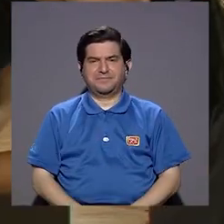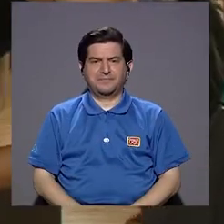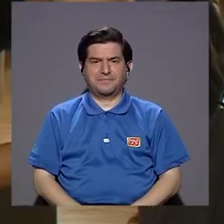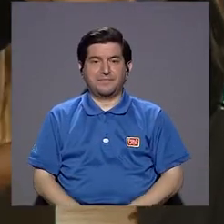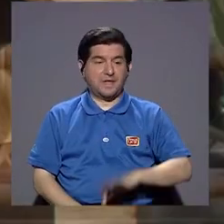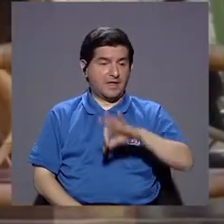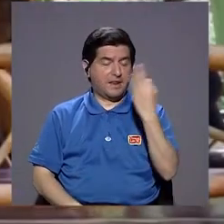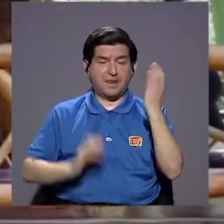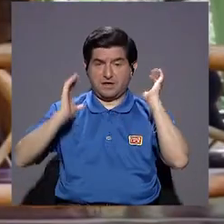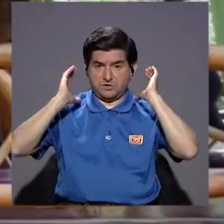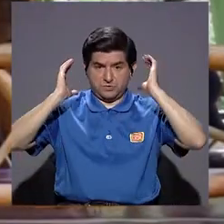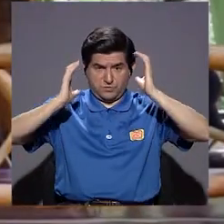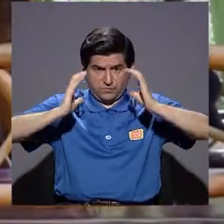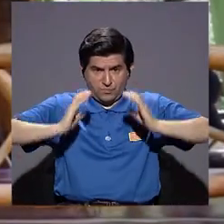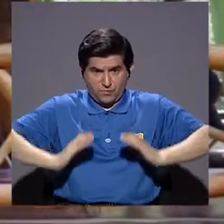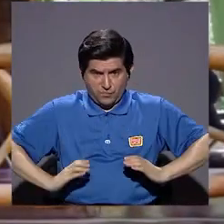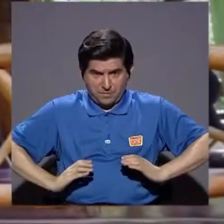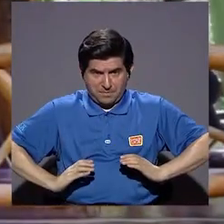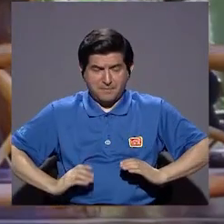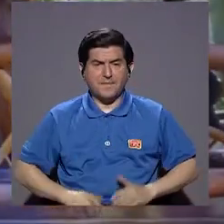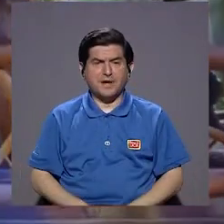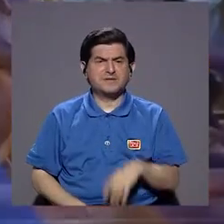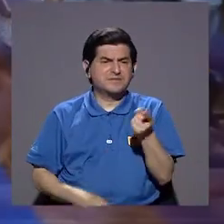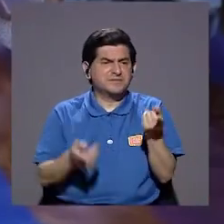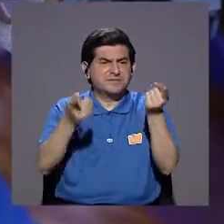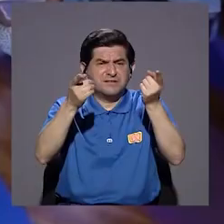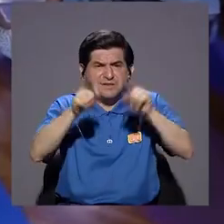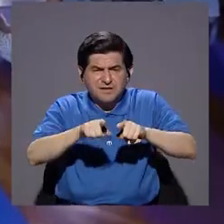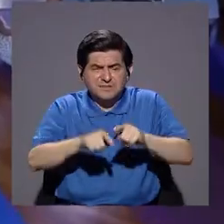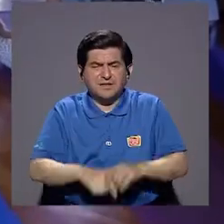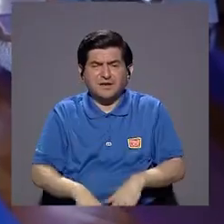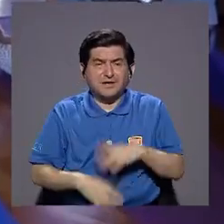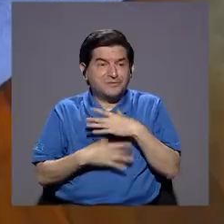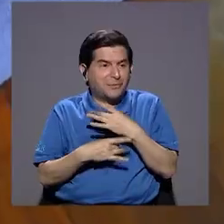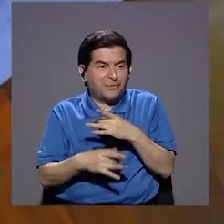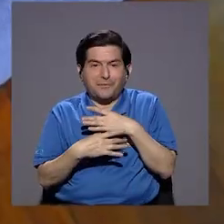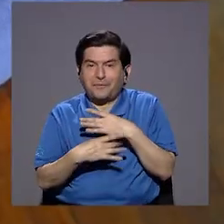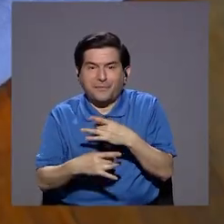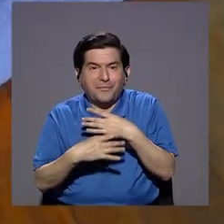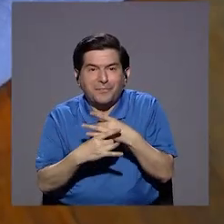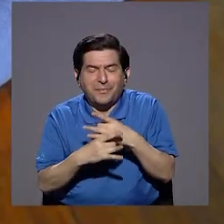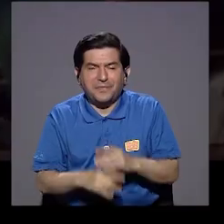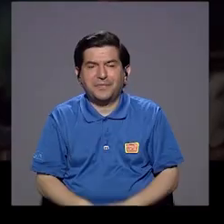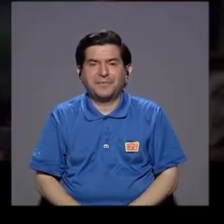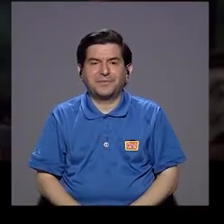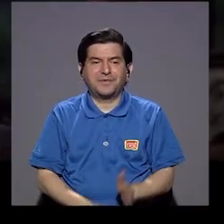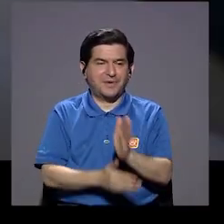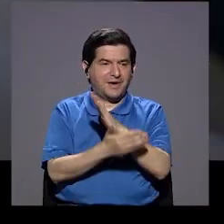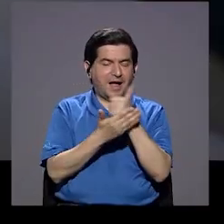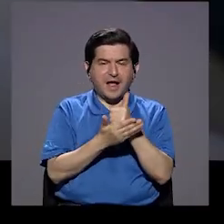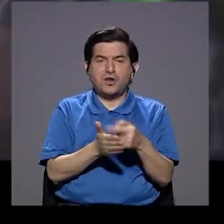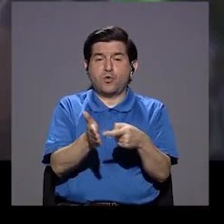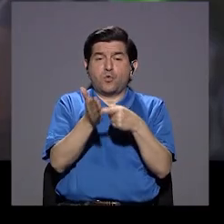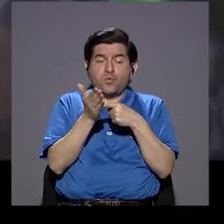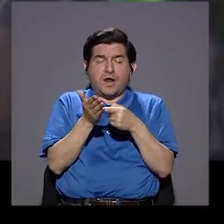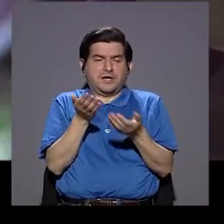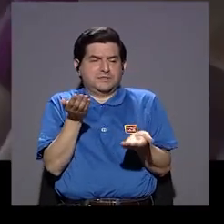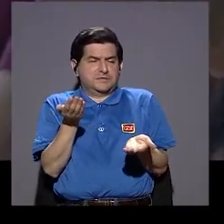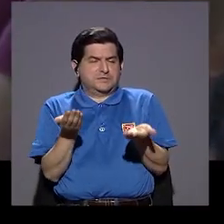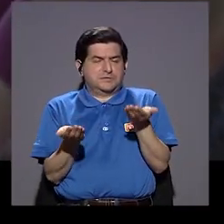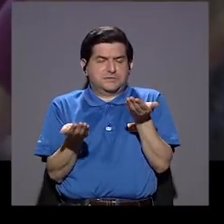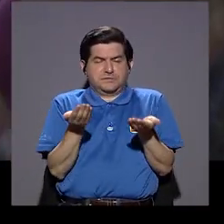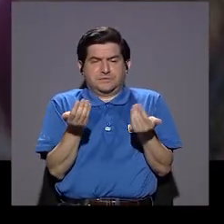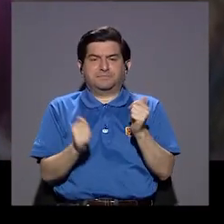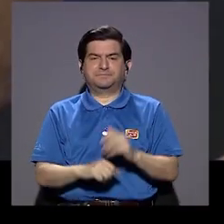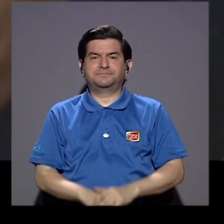porque las posturas son muy, muy vistosas, ¿no? Y algunas de ellas demandan